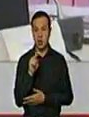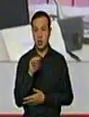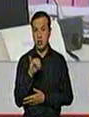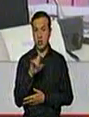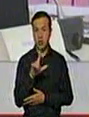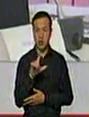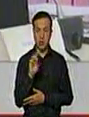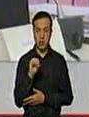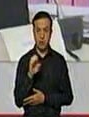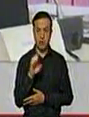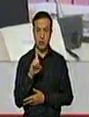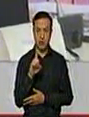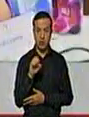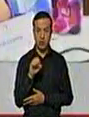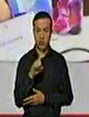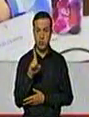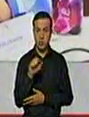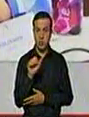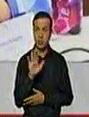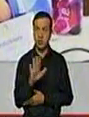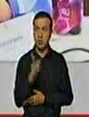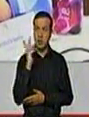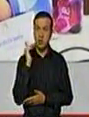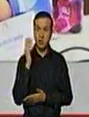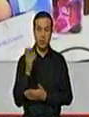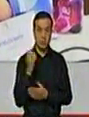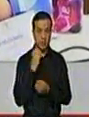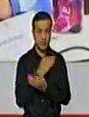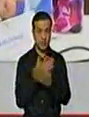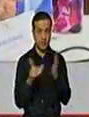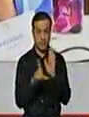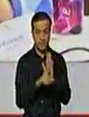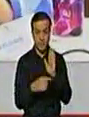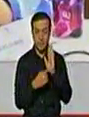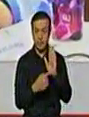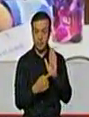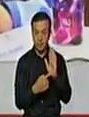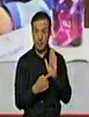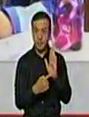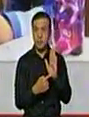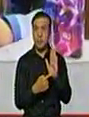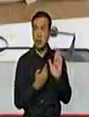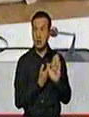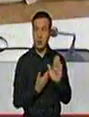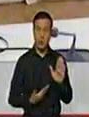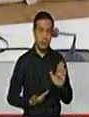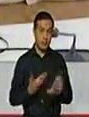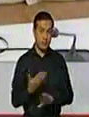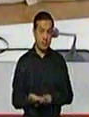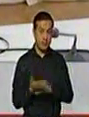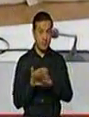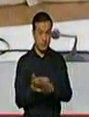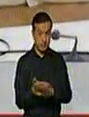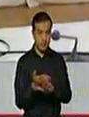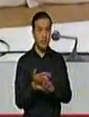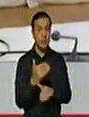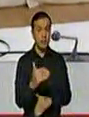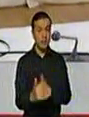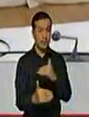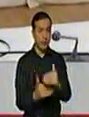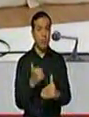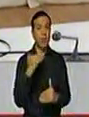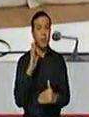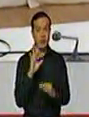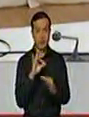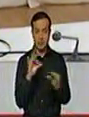los consensos que se alcanzó durante la anterior iniciativa legal enviada por parte del Ejecutivo allanaron el camino para hacer más